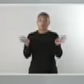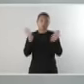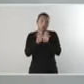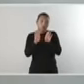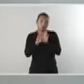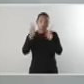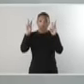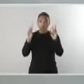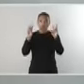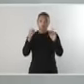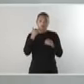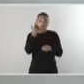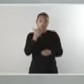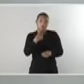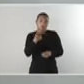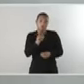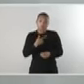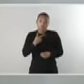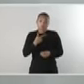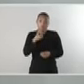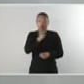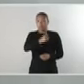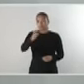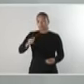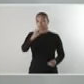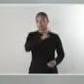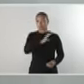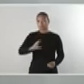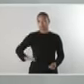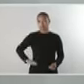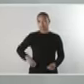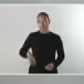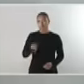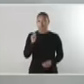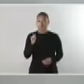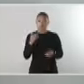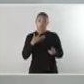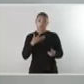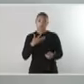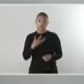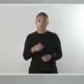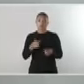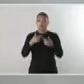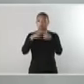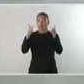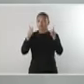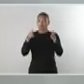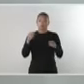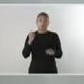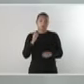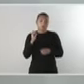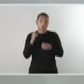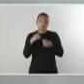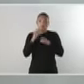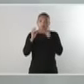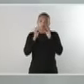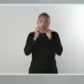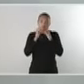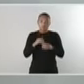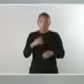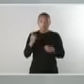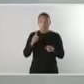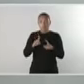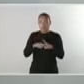el tema lo que ustedes gusten candidatos para eso tenemos este ejercicio de libre expresión iniciamos esta